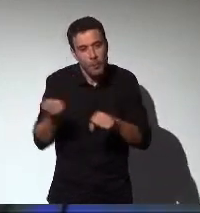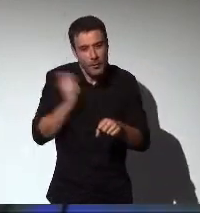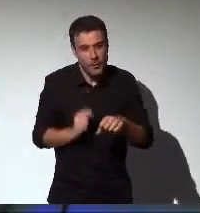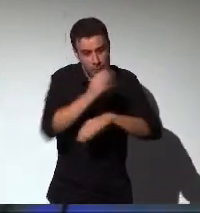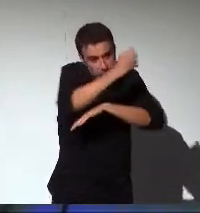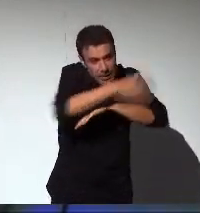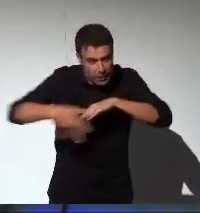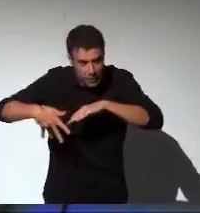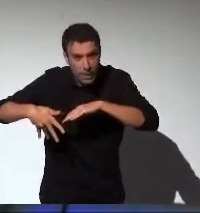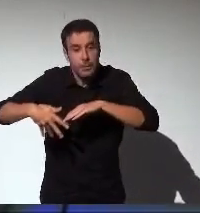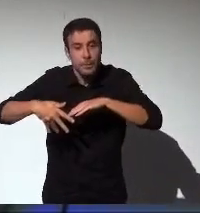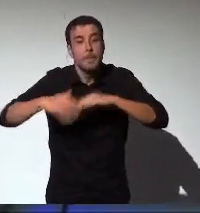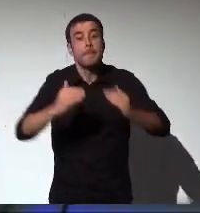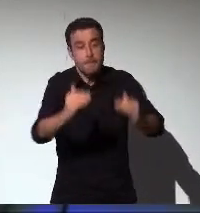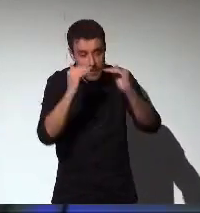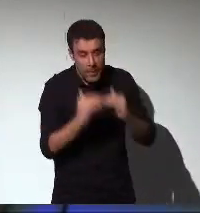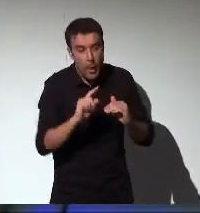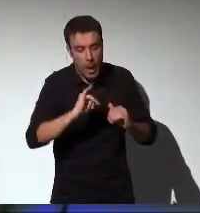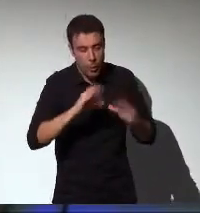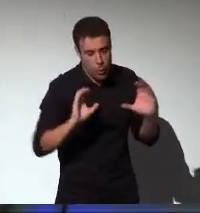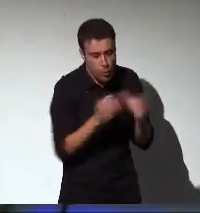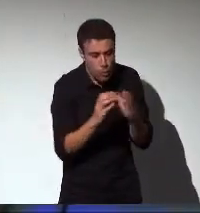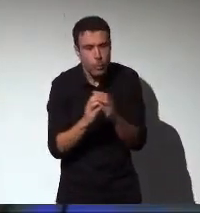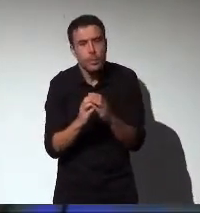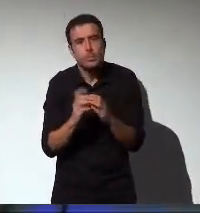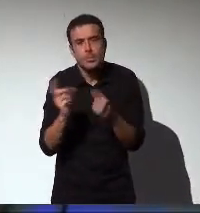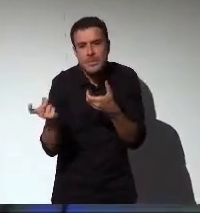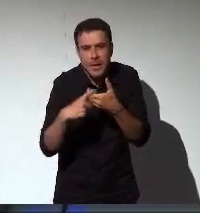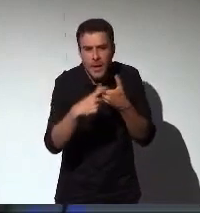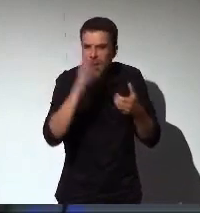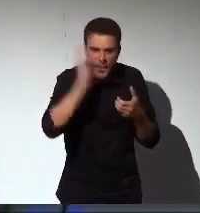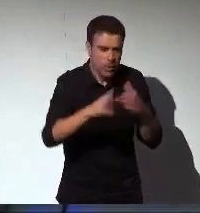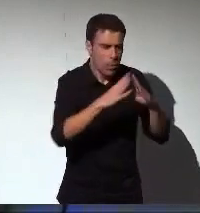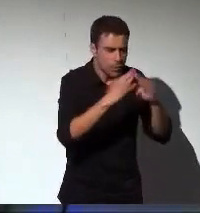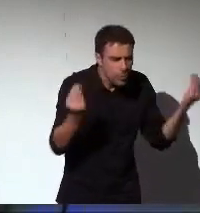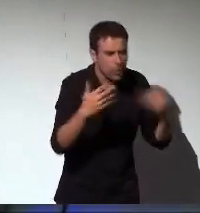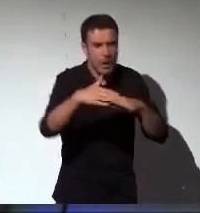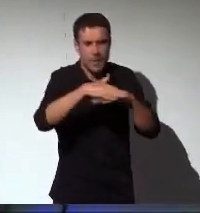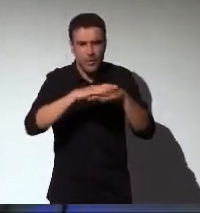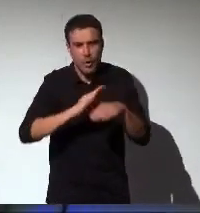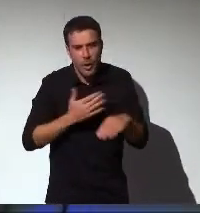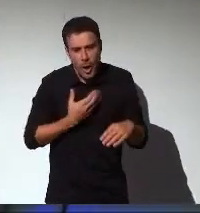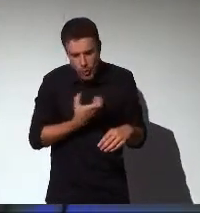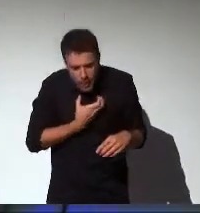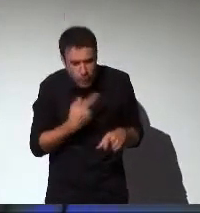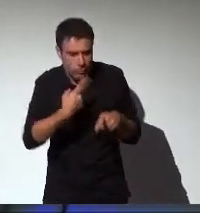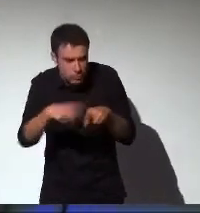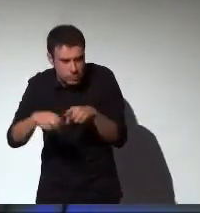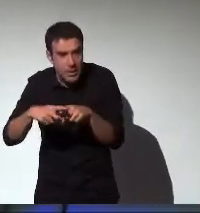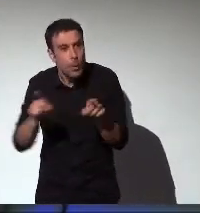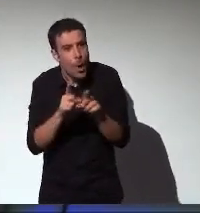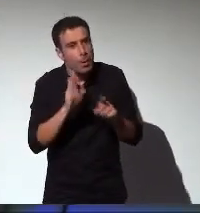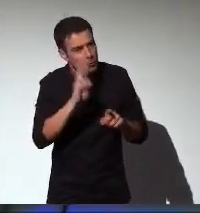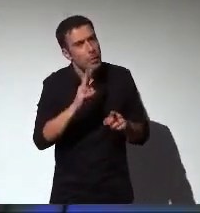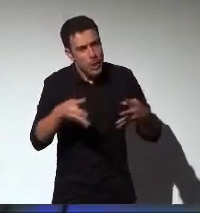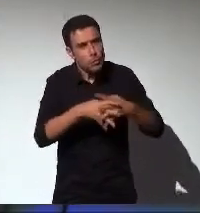GOTI, y por último otro grupo en el que participan directamente las universidades con las administraciones locales, es decir, hay una estructura